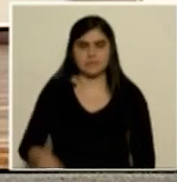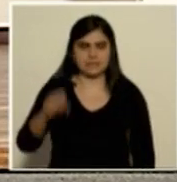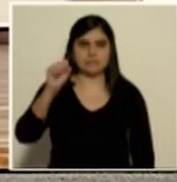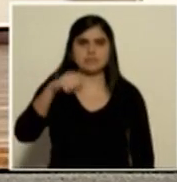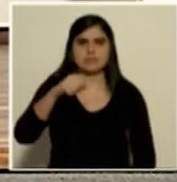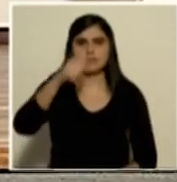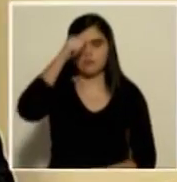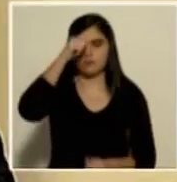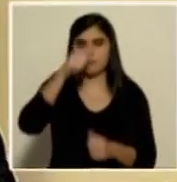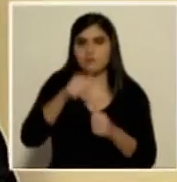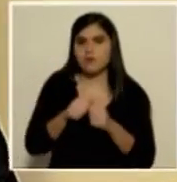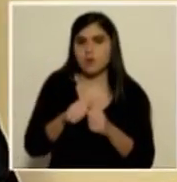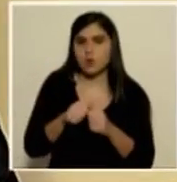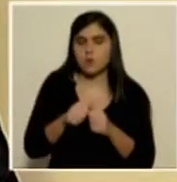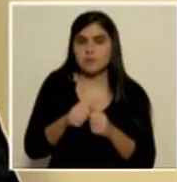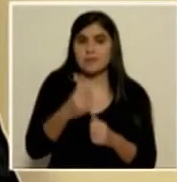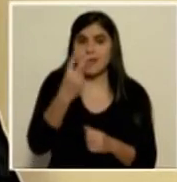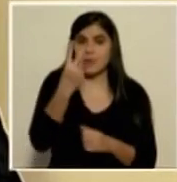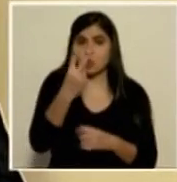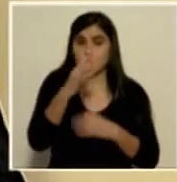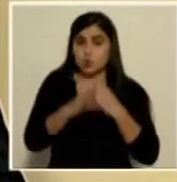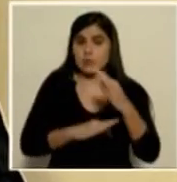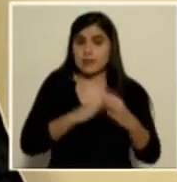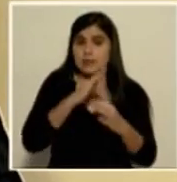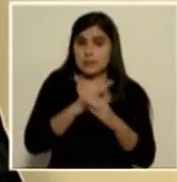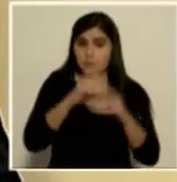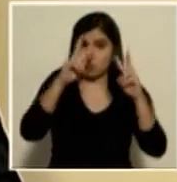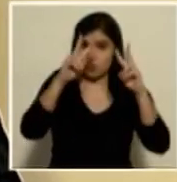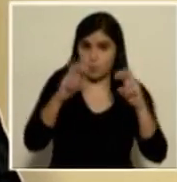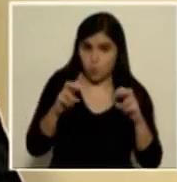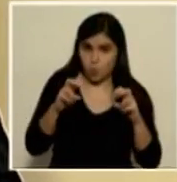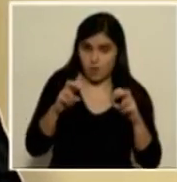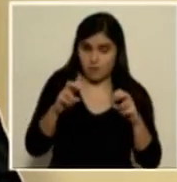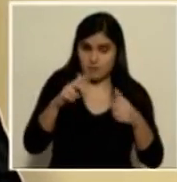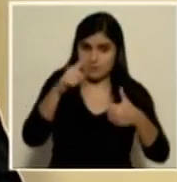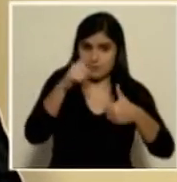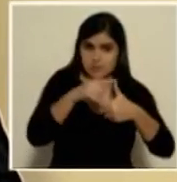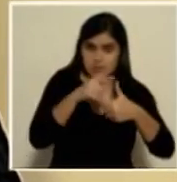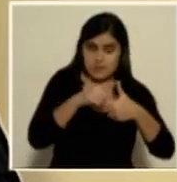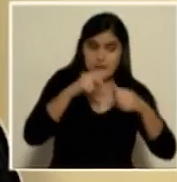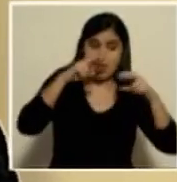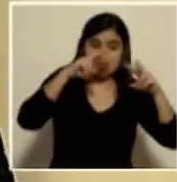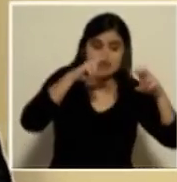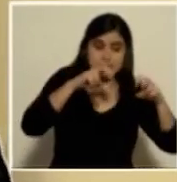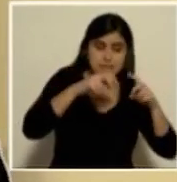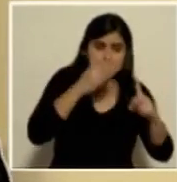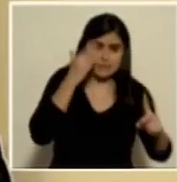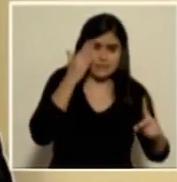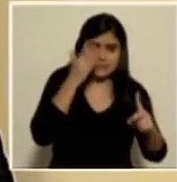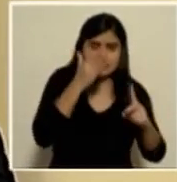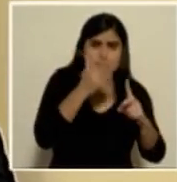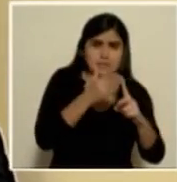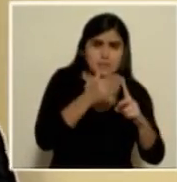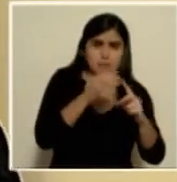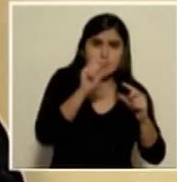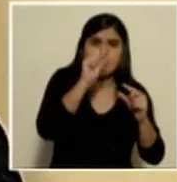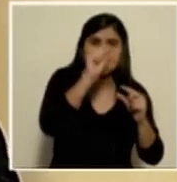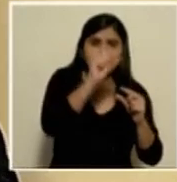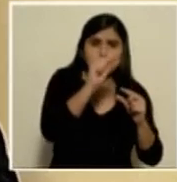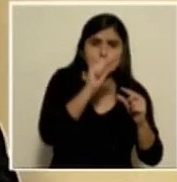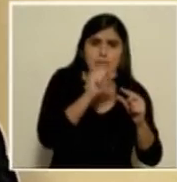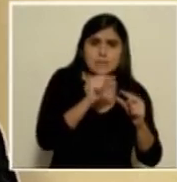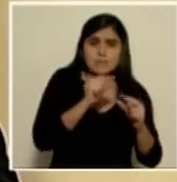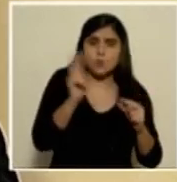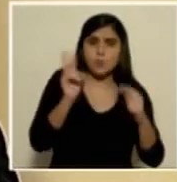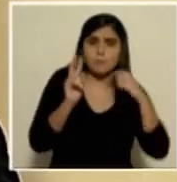básicamente hay dos tipos de pruebas: las que detectan directamente pedacitos del